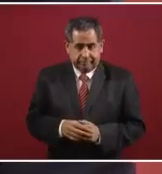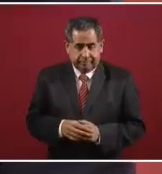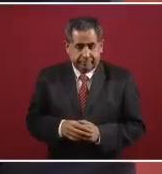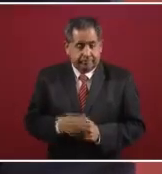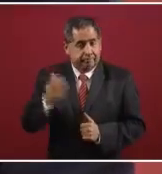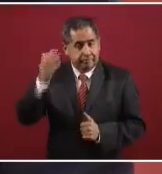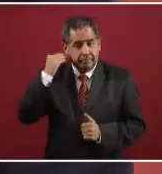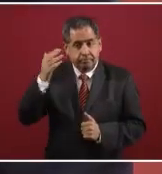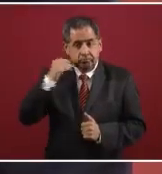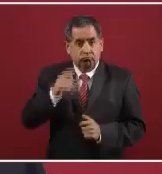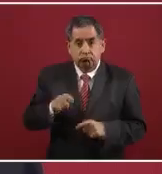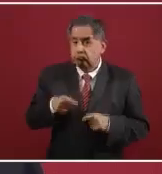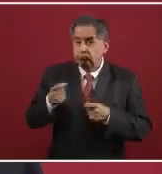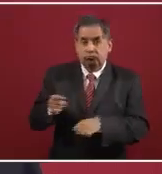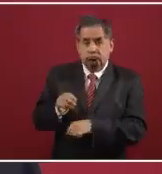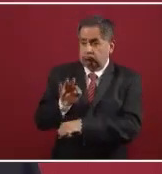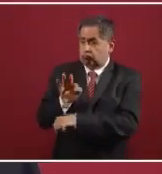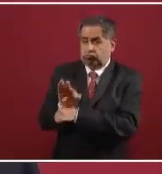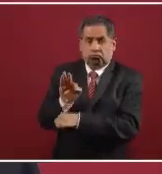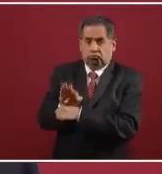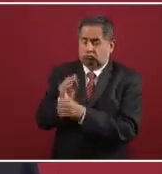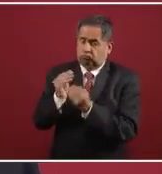se aplicó